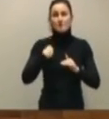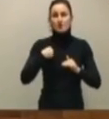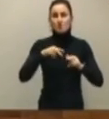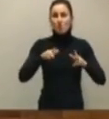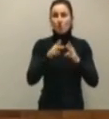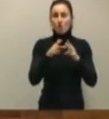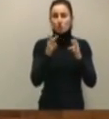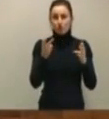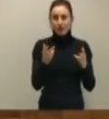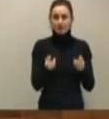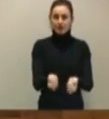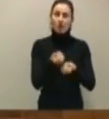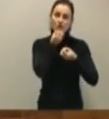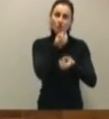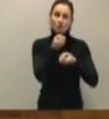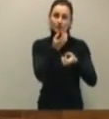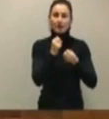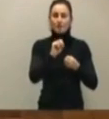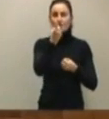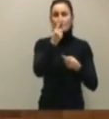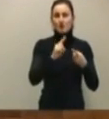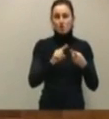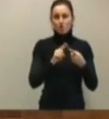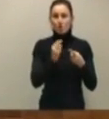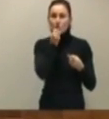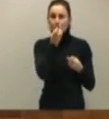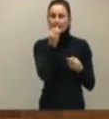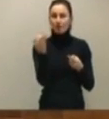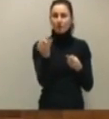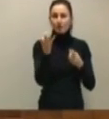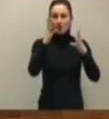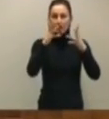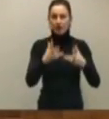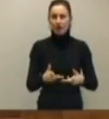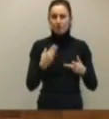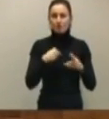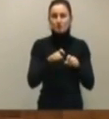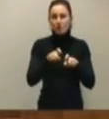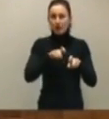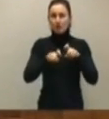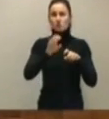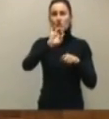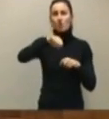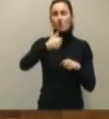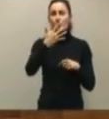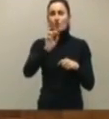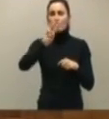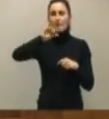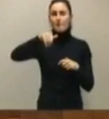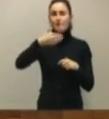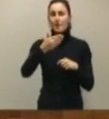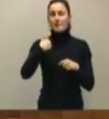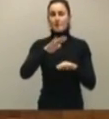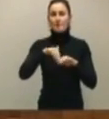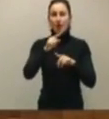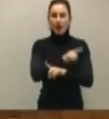sociales, que han cuestionado, en primer lugar y principalmente, el cálculo del retroceso del 0,5 del PIB para el conjunto